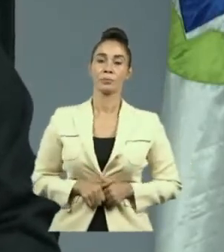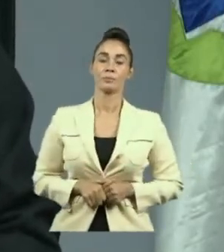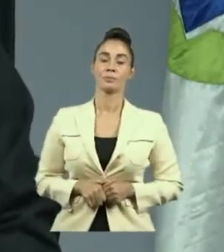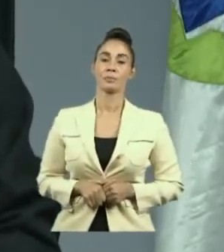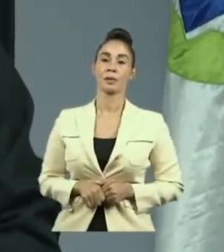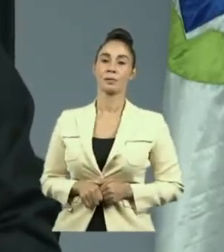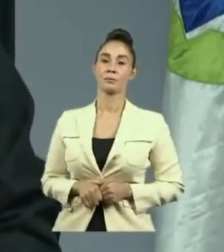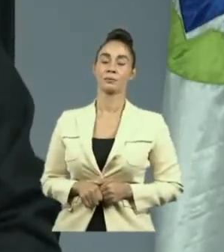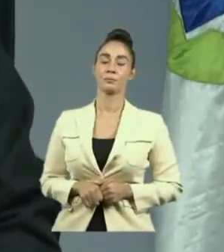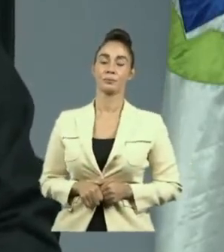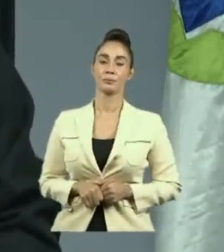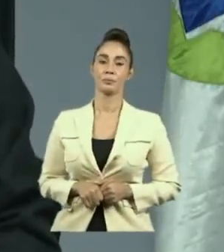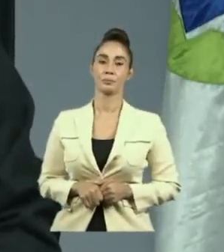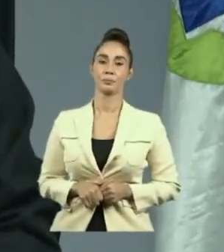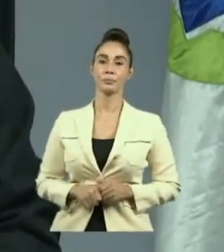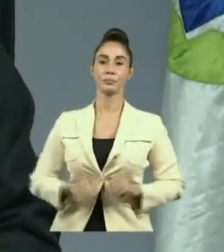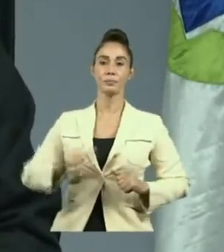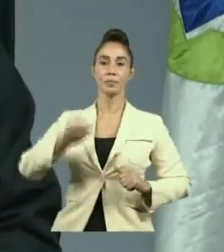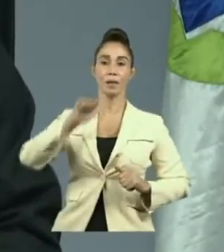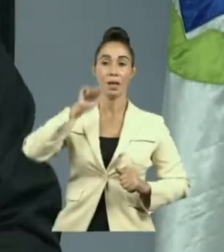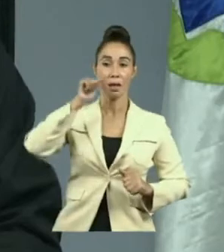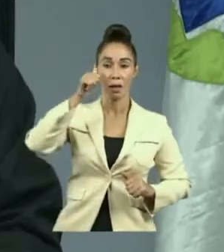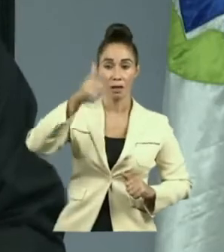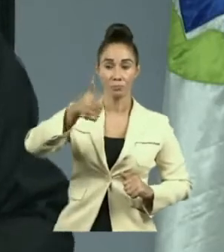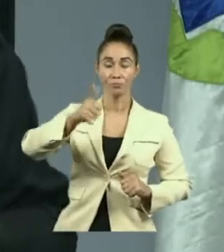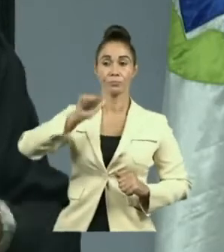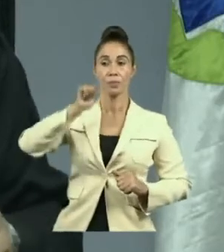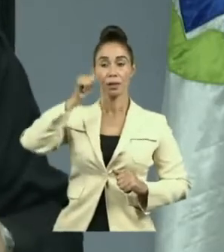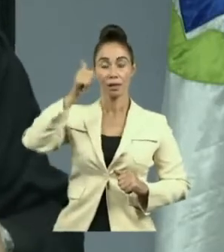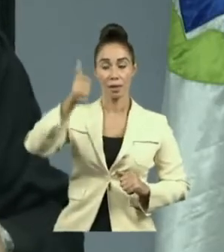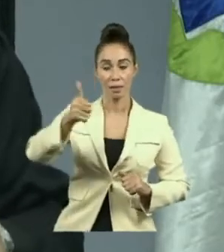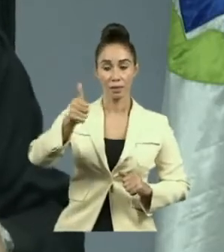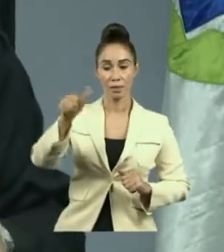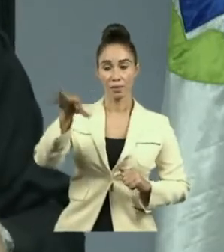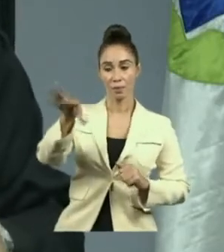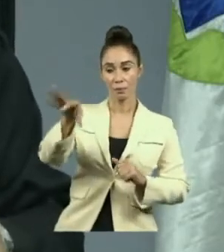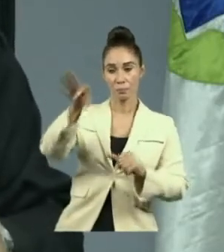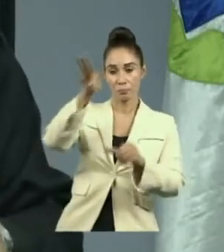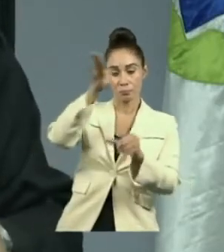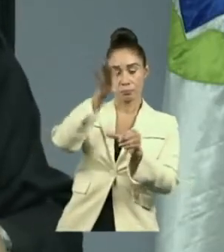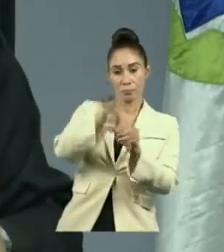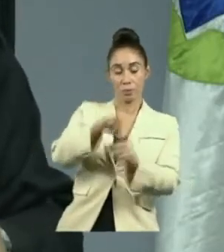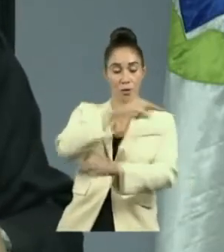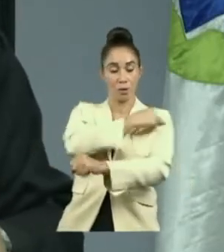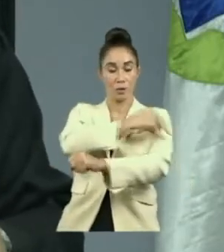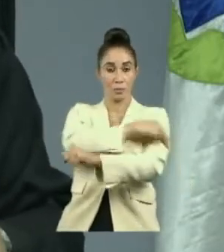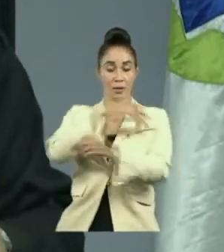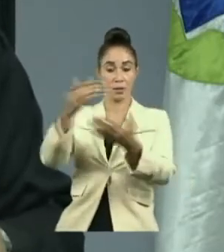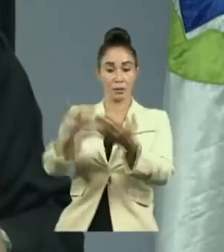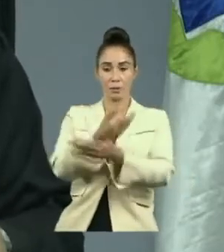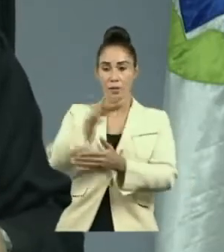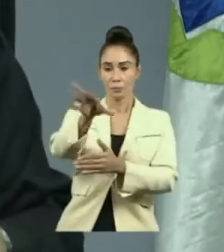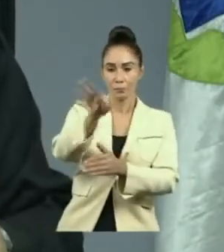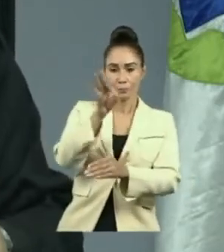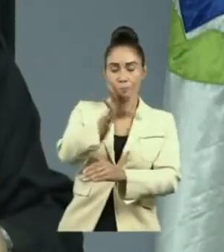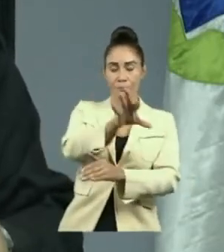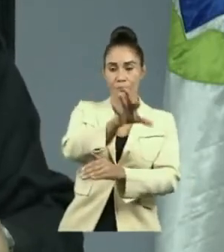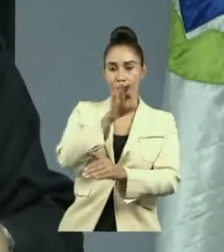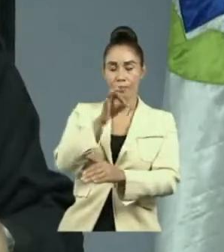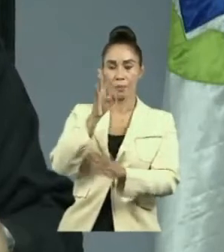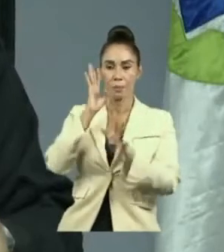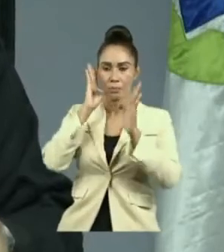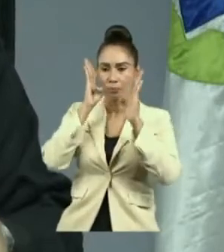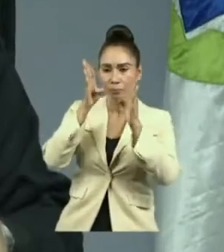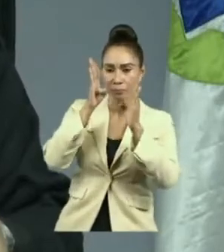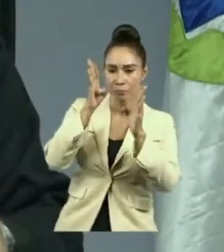cada día vamos incorporando desde luego nuevos hospitales a el seguimiento a que estamos haciendo